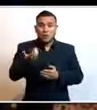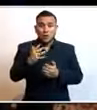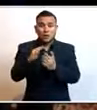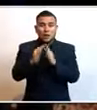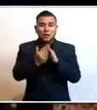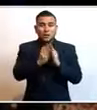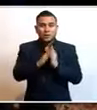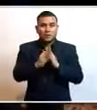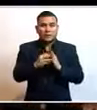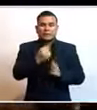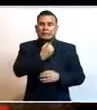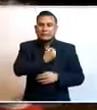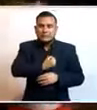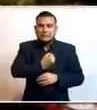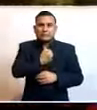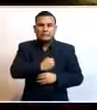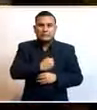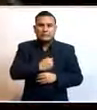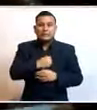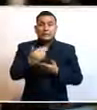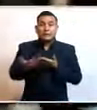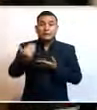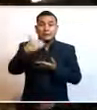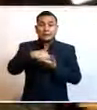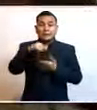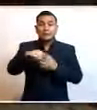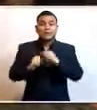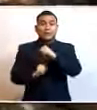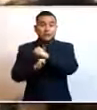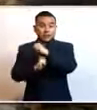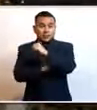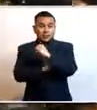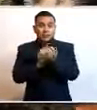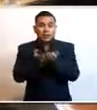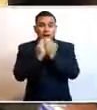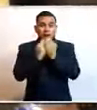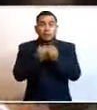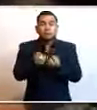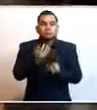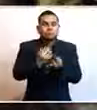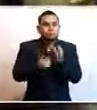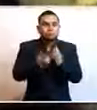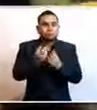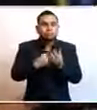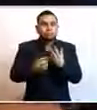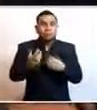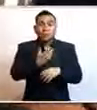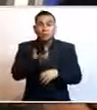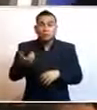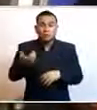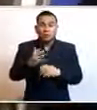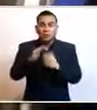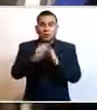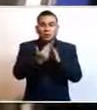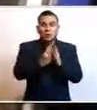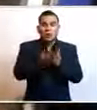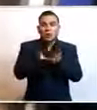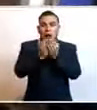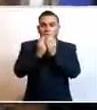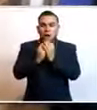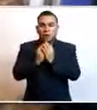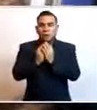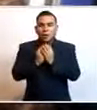comunidades afectadas en hacer acto de presencia, como la comunidad Aguacaliente, la urbanización